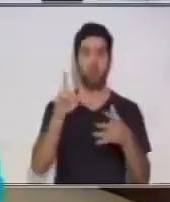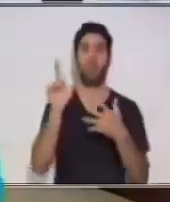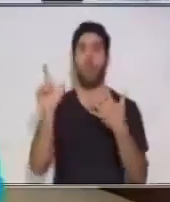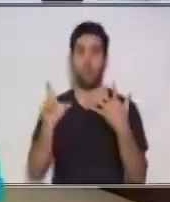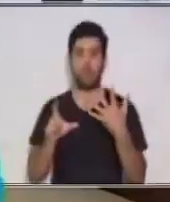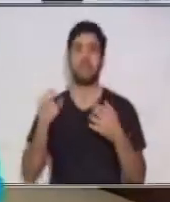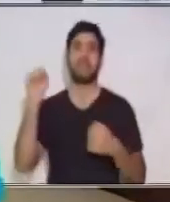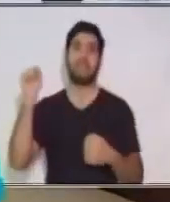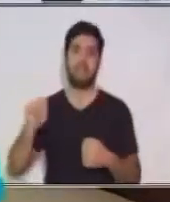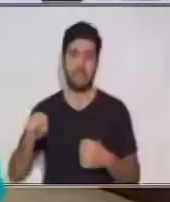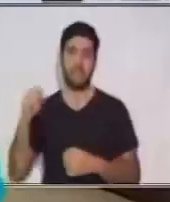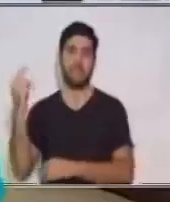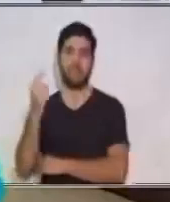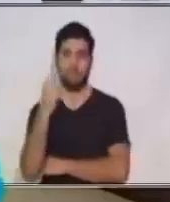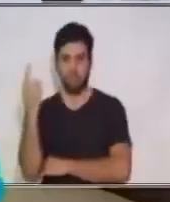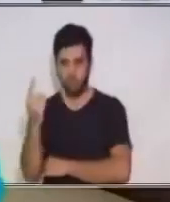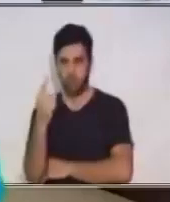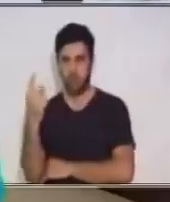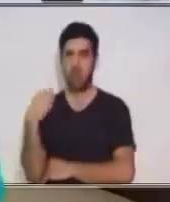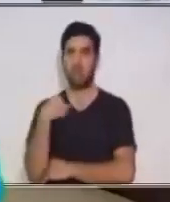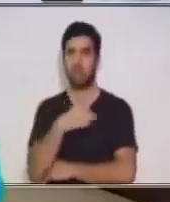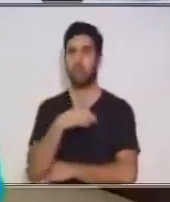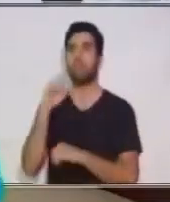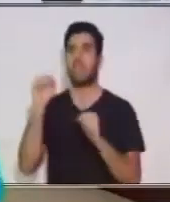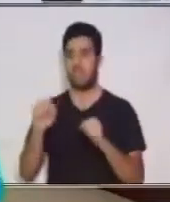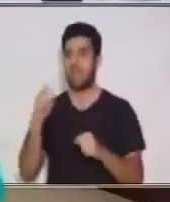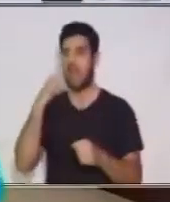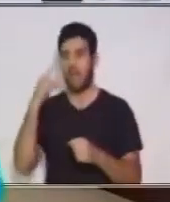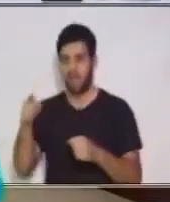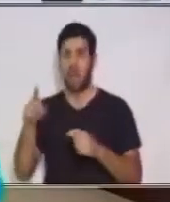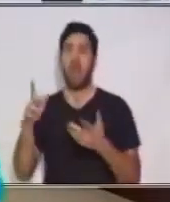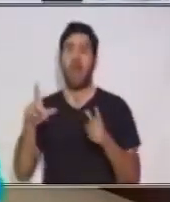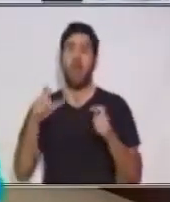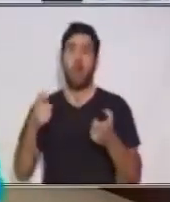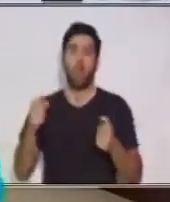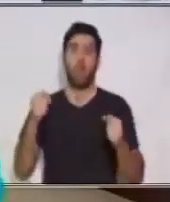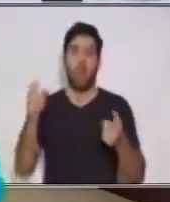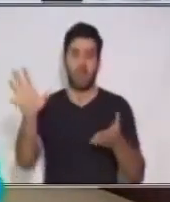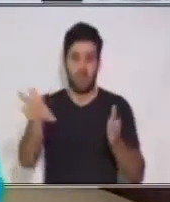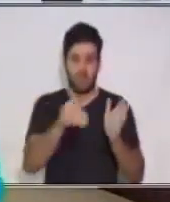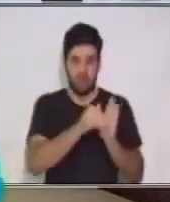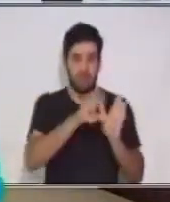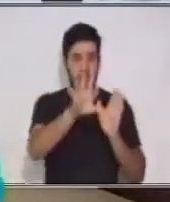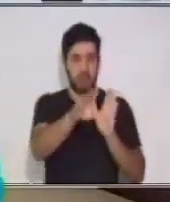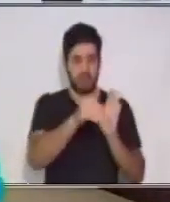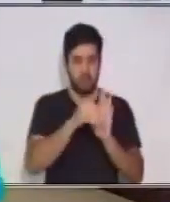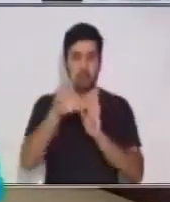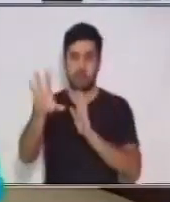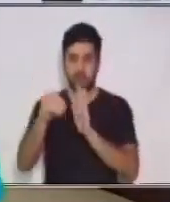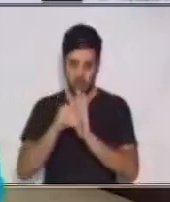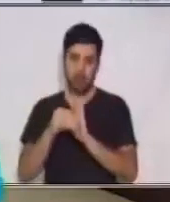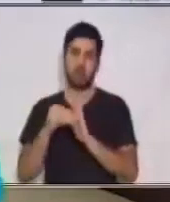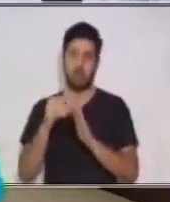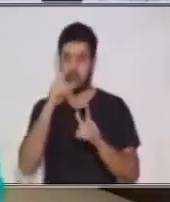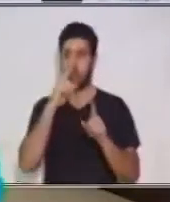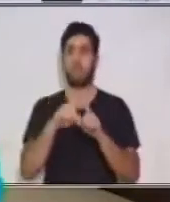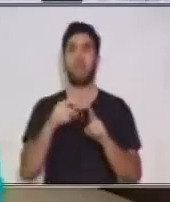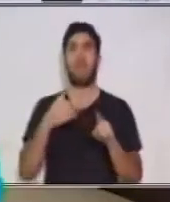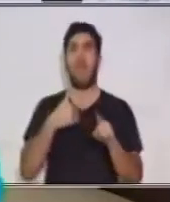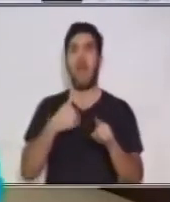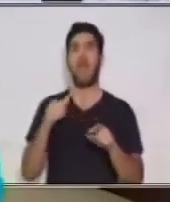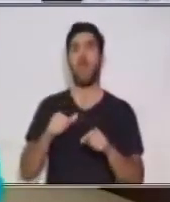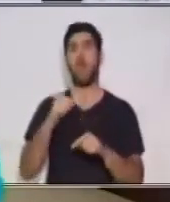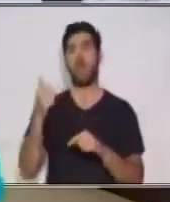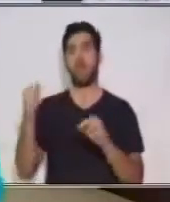memoricemos. Hay cosas en donde nosotros podemos interpretar o hacer una inferencia, pero sí van a existir algunas otras que sí es necesario